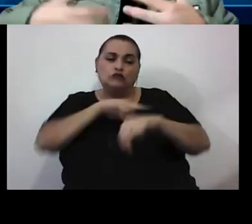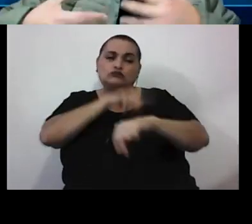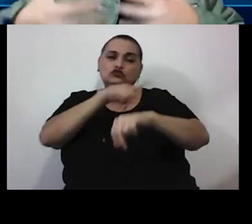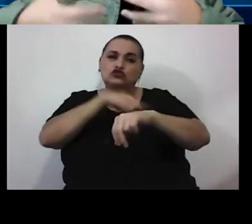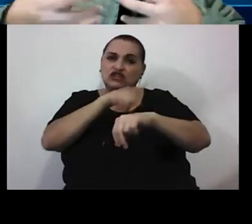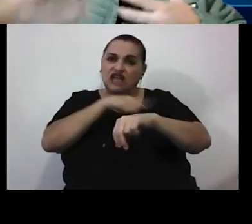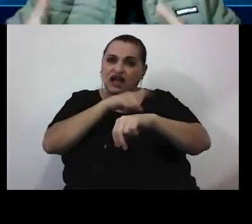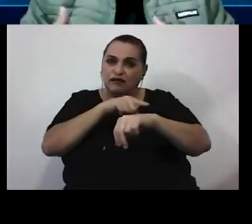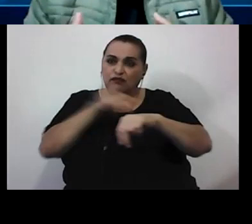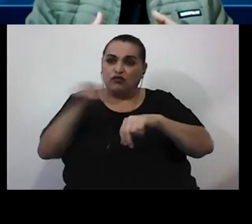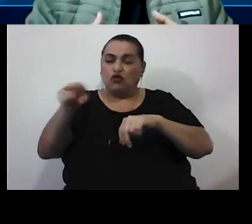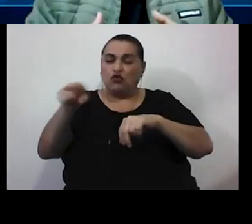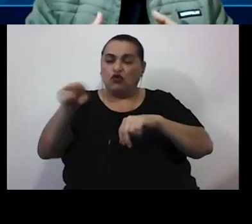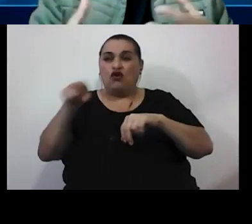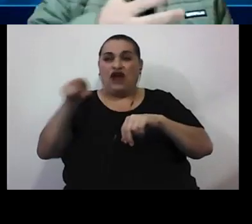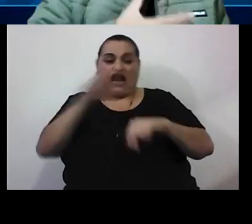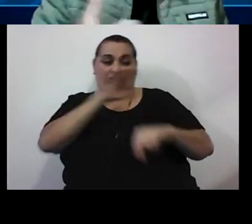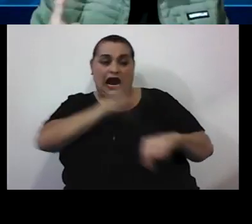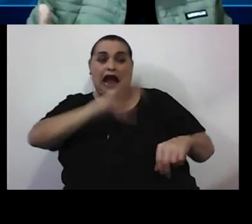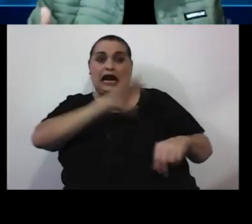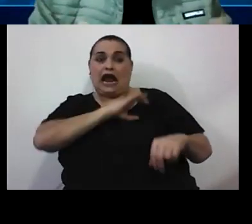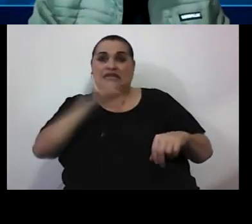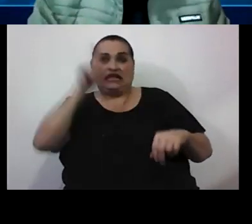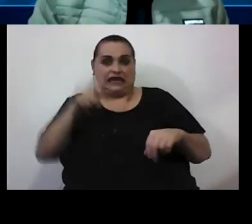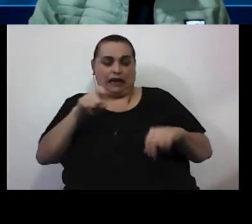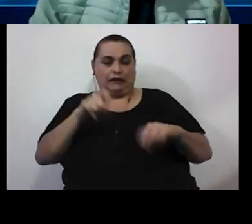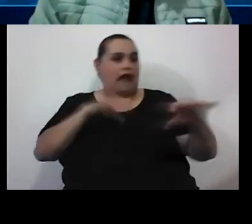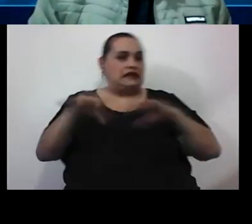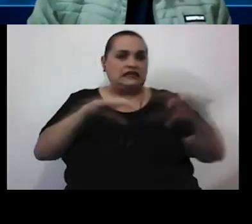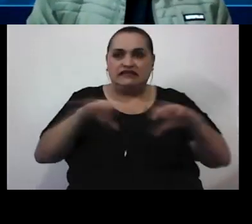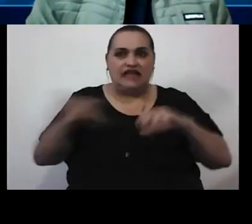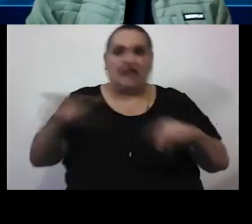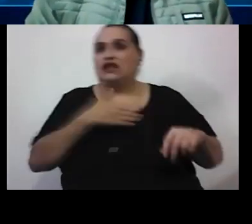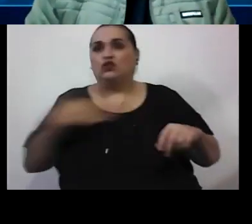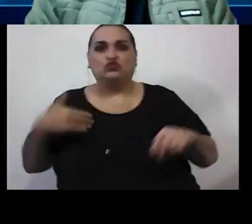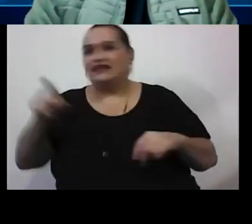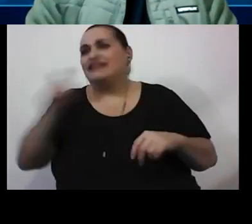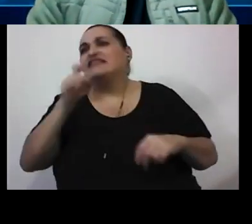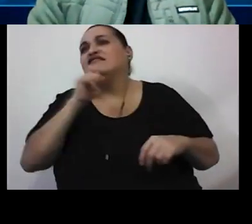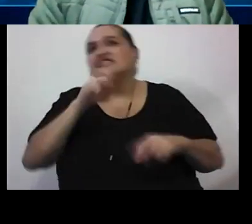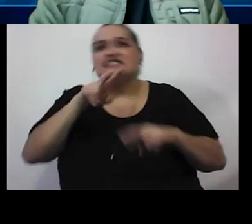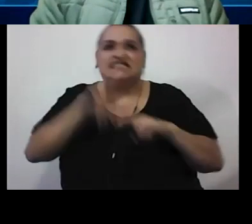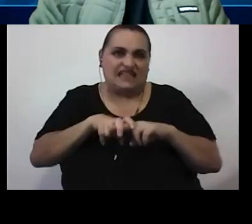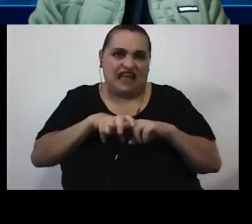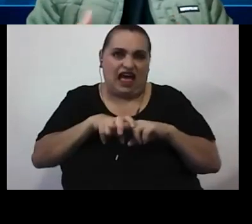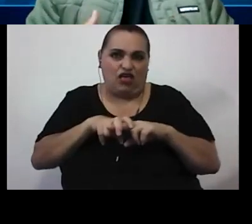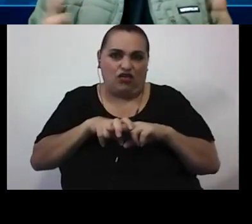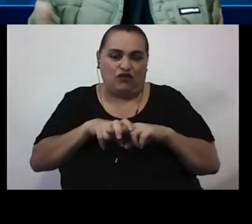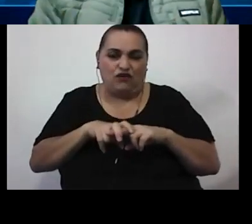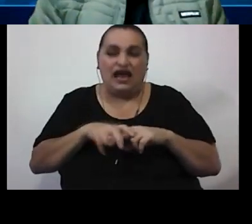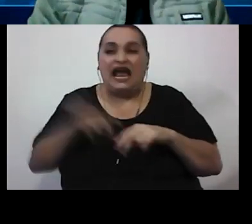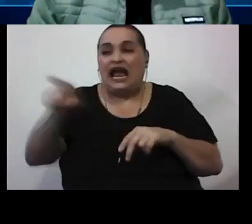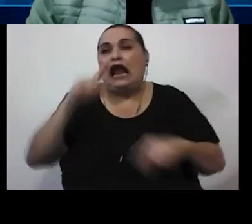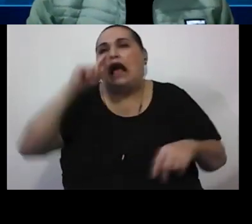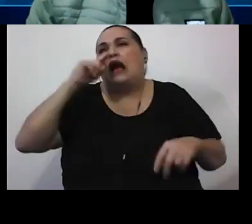su temperamento es de un alto nivel de actividad, entonces le cuesta quedarse sentado. Que si ese alto nivel de actividad le conduce a